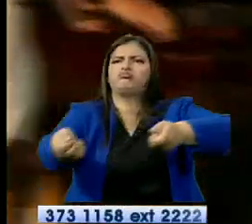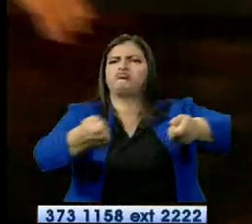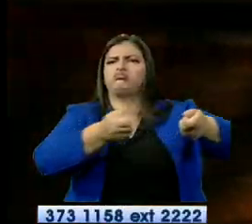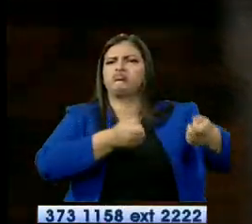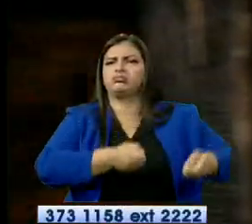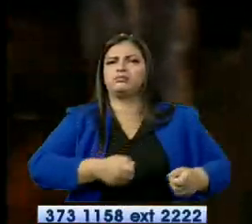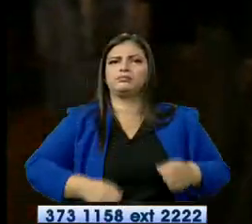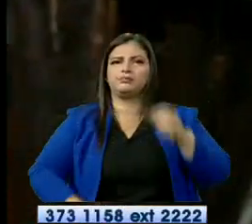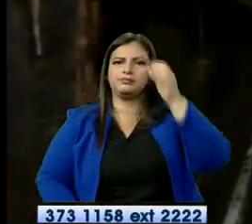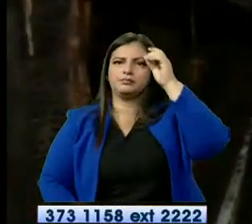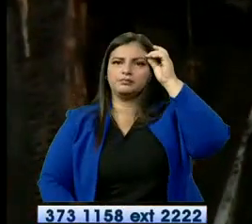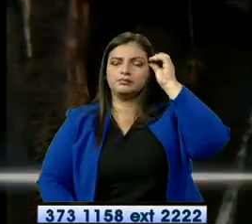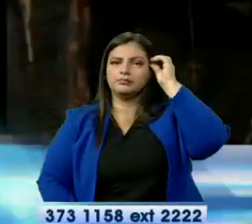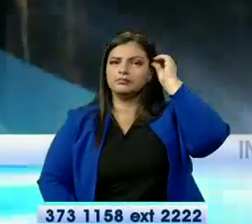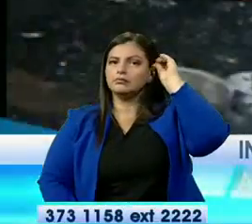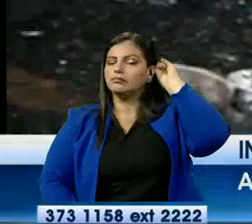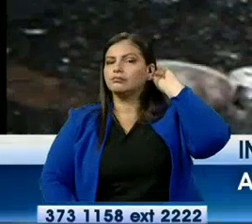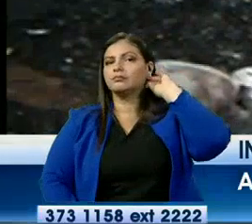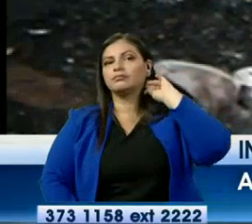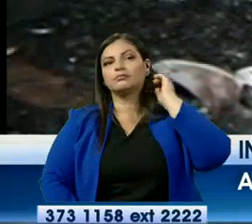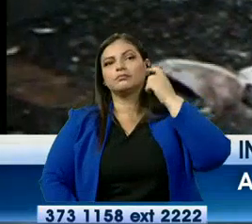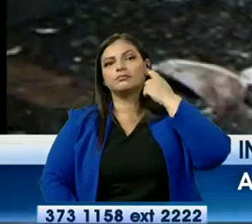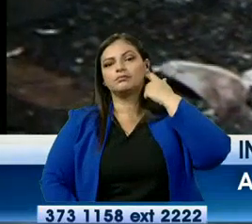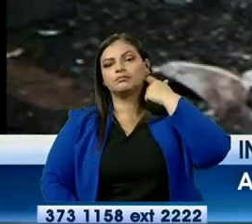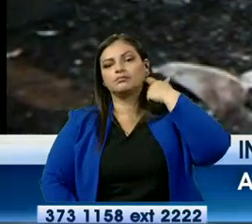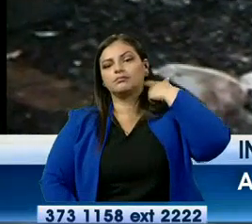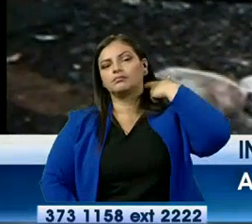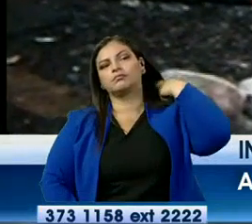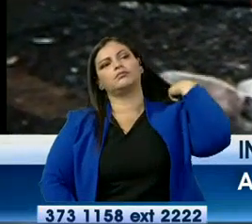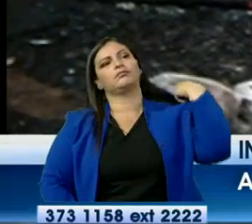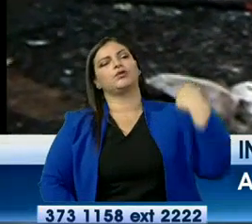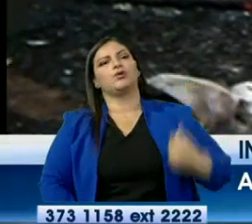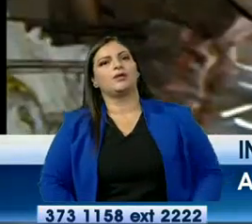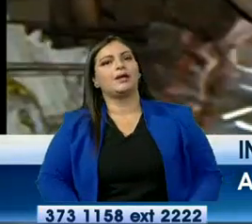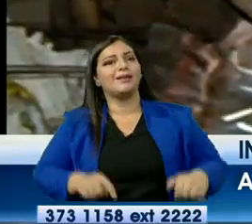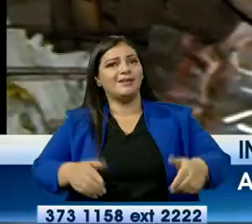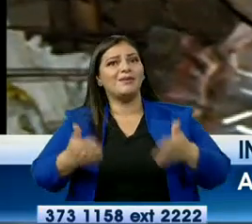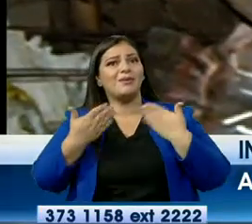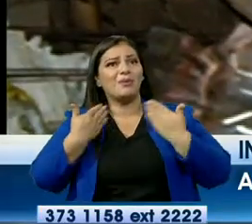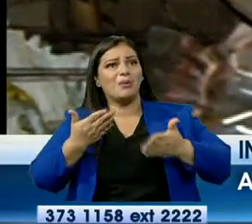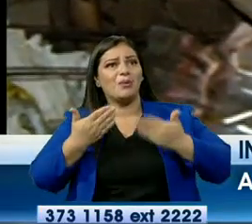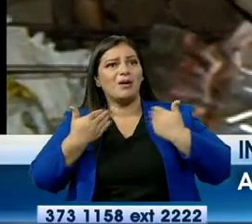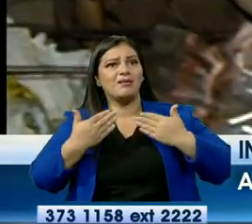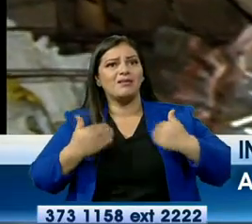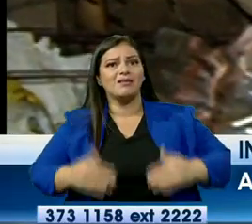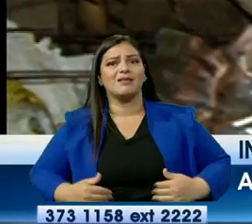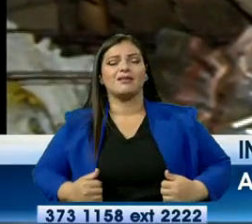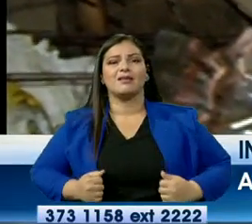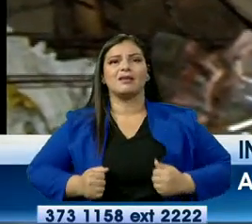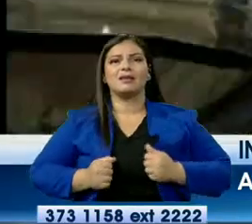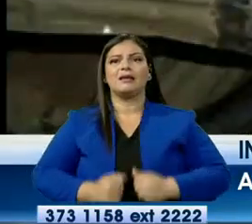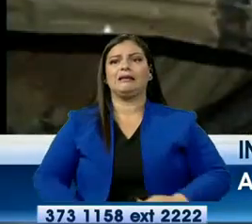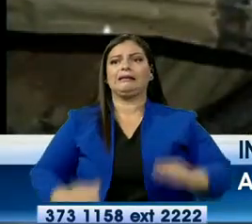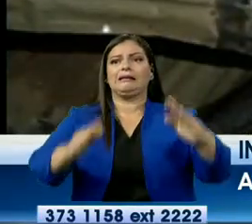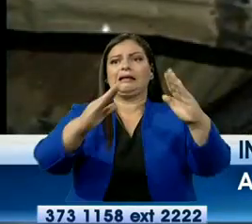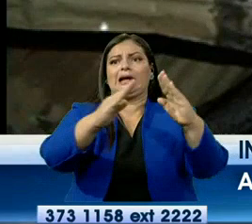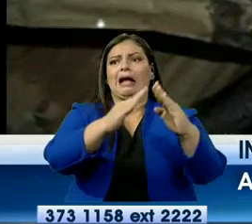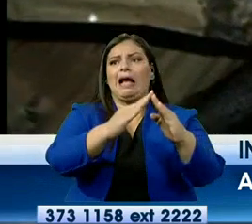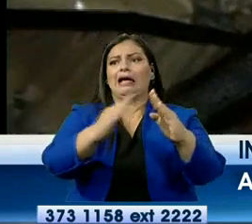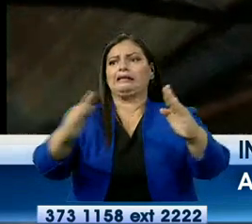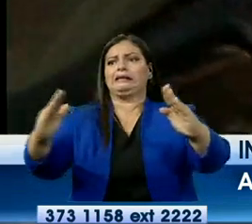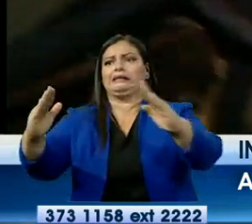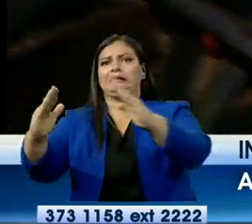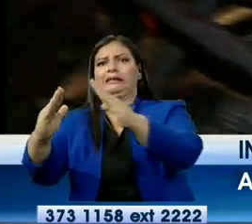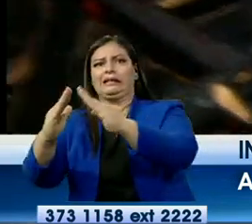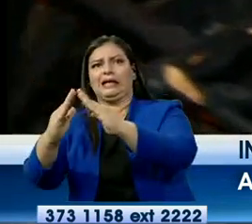El incendio consumió dos casas, una de caña y otra de construcción mixta, y dejó heridos a una